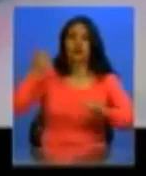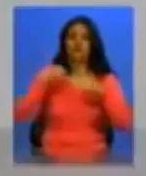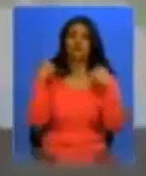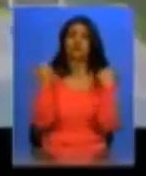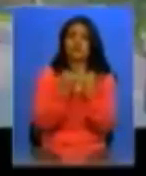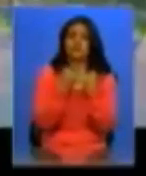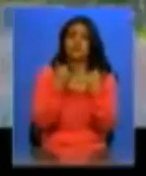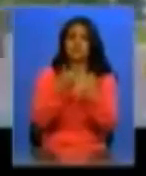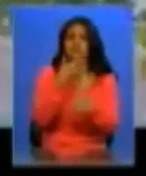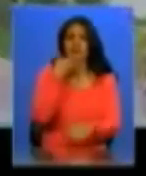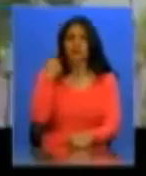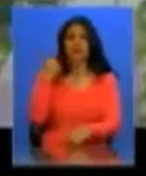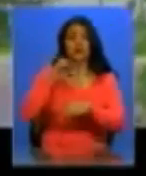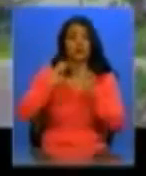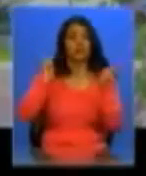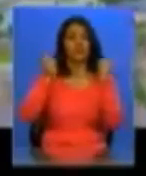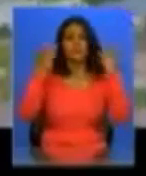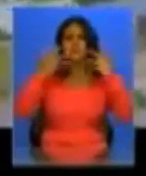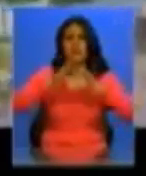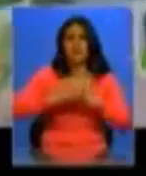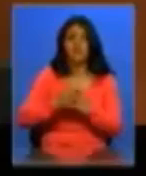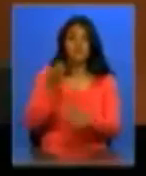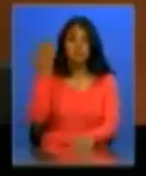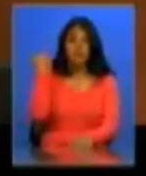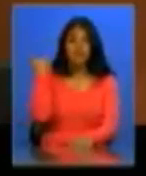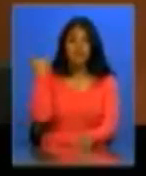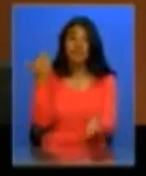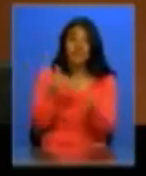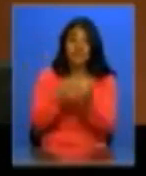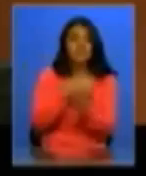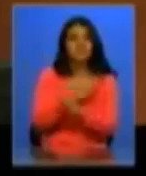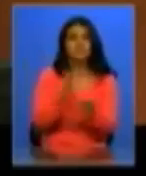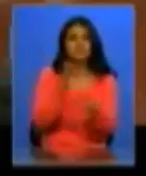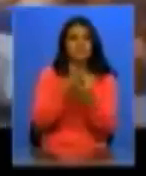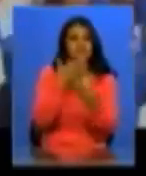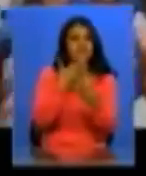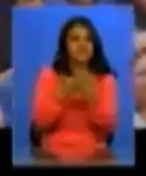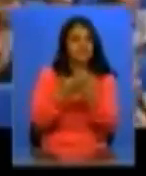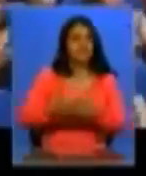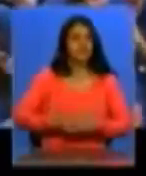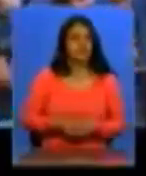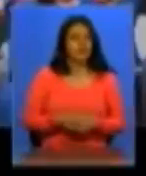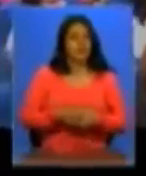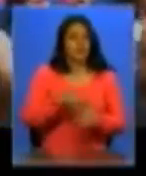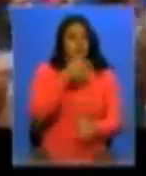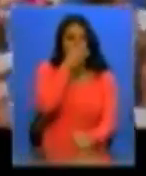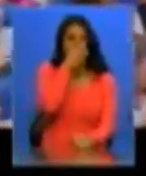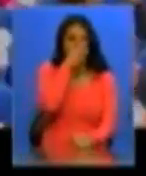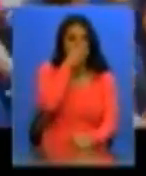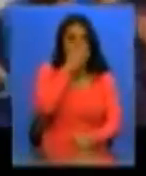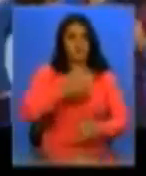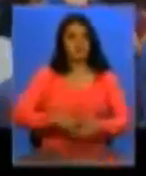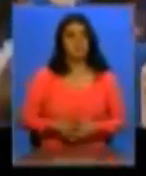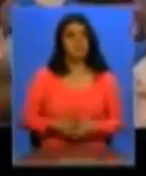sociedad. Ecuador ya cambió y el pasado no volverá. Muchísimas gracias.